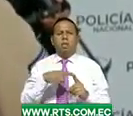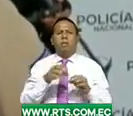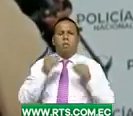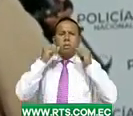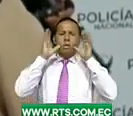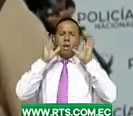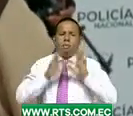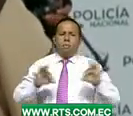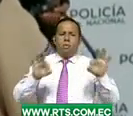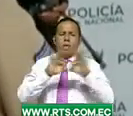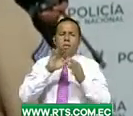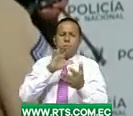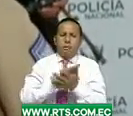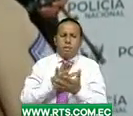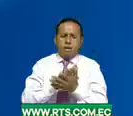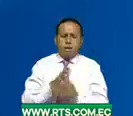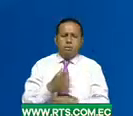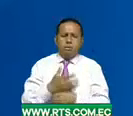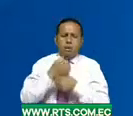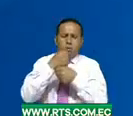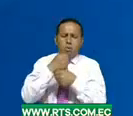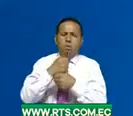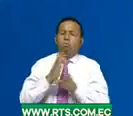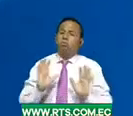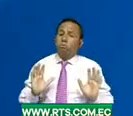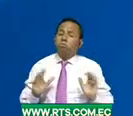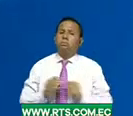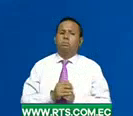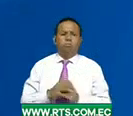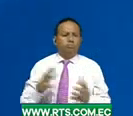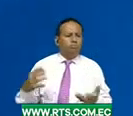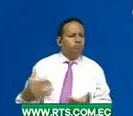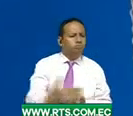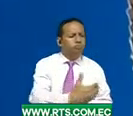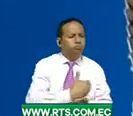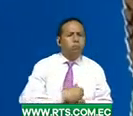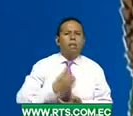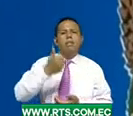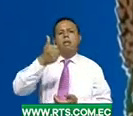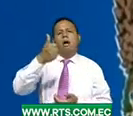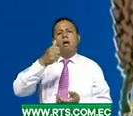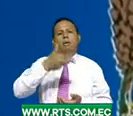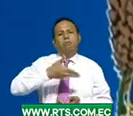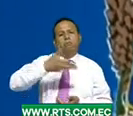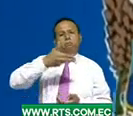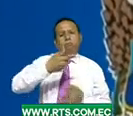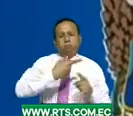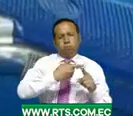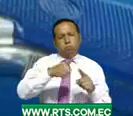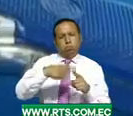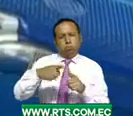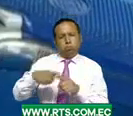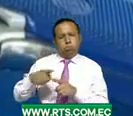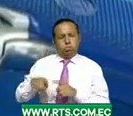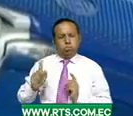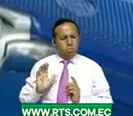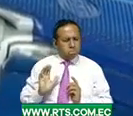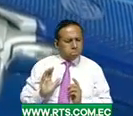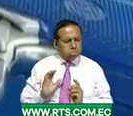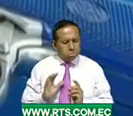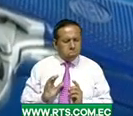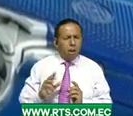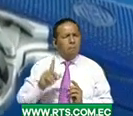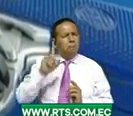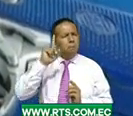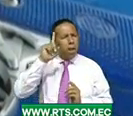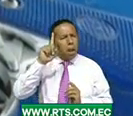seguro, un diciembre sin violencia. En total encontraron 10 armas de fuego entre cortas y largas de diferente calibre y marcas, algo que no termina de